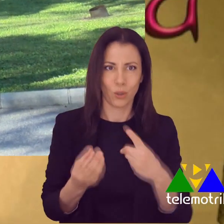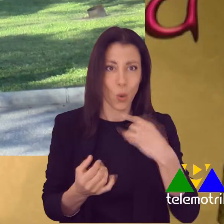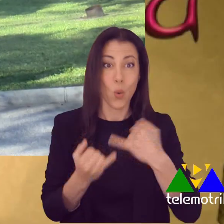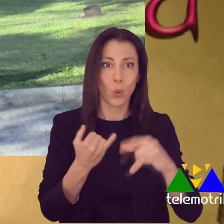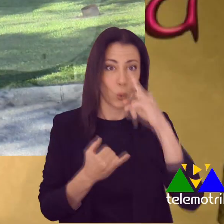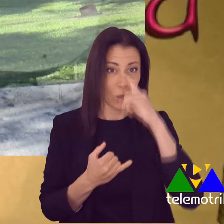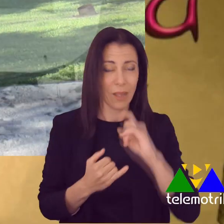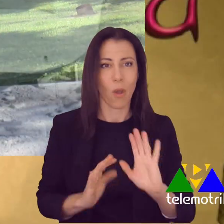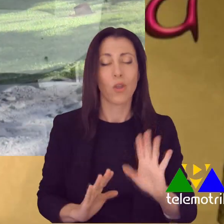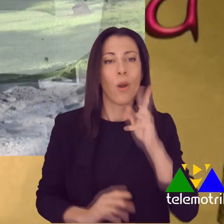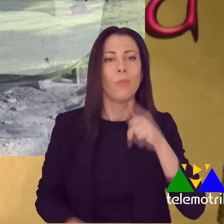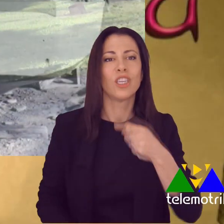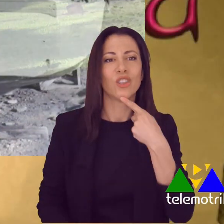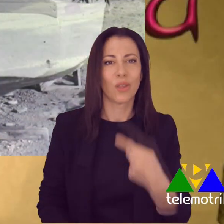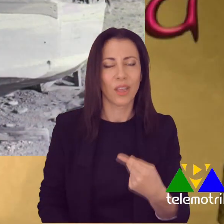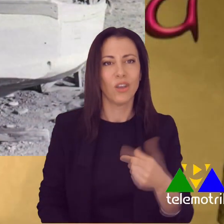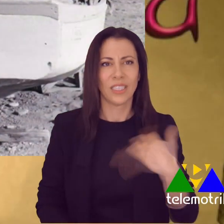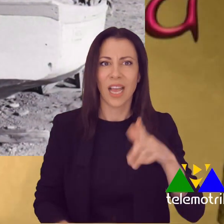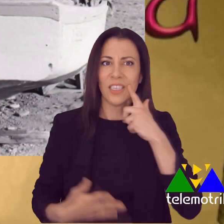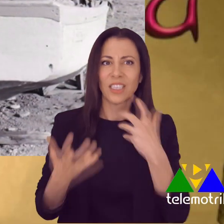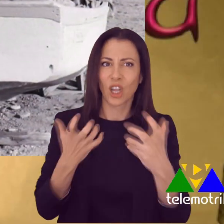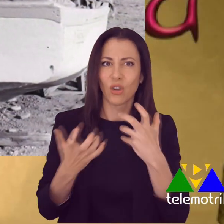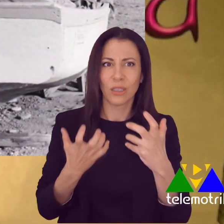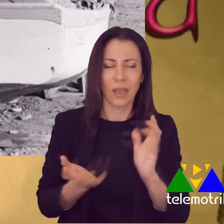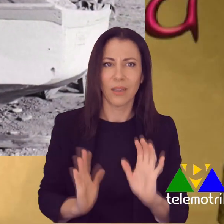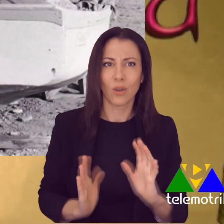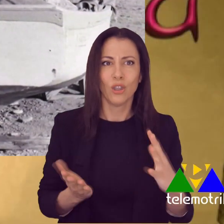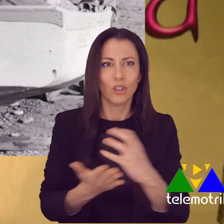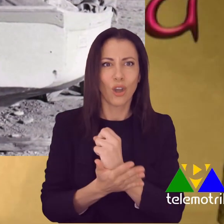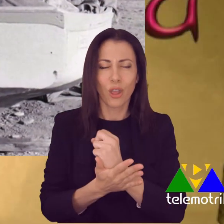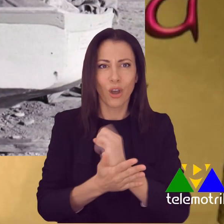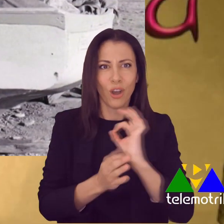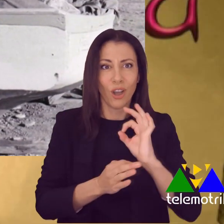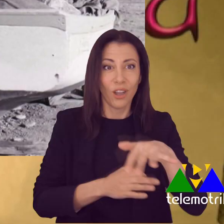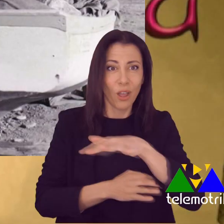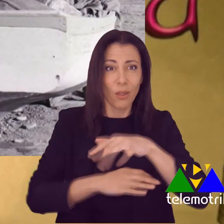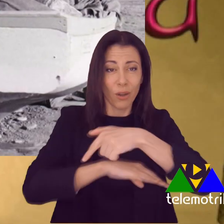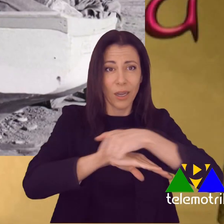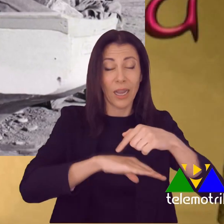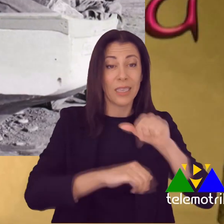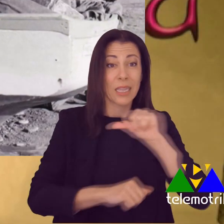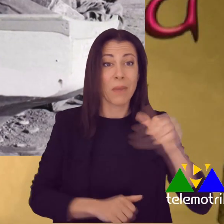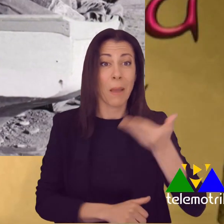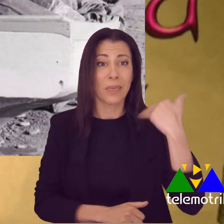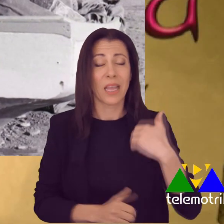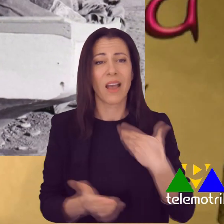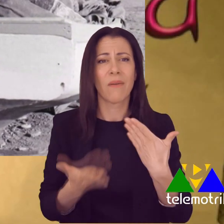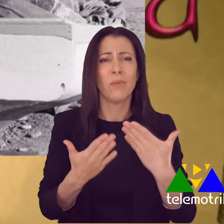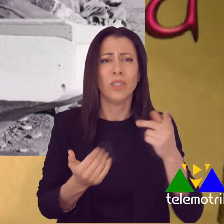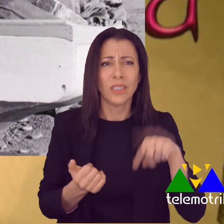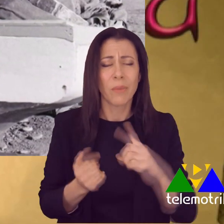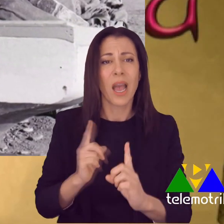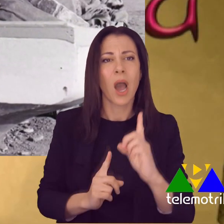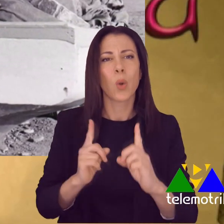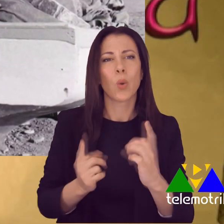años. Claro, por eso digo que ya, bueno, pues se va notando, sobre todo toda esta franja. Ya el programa pasado hablábamos, ¿no? Y veíamos incluso algunas